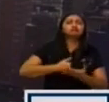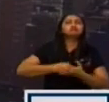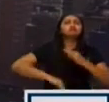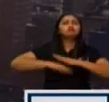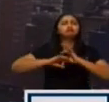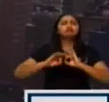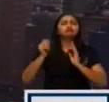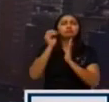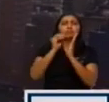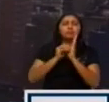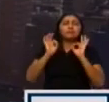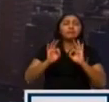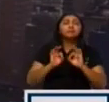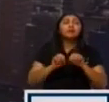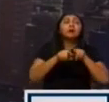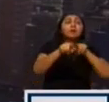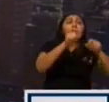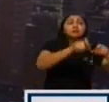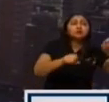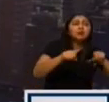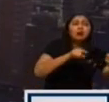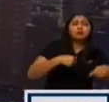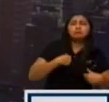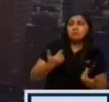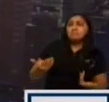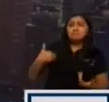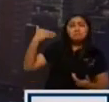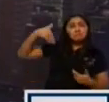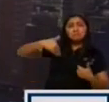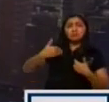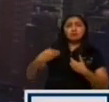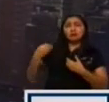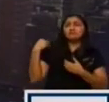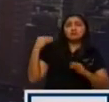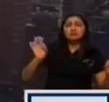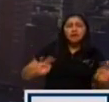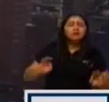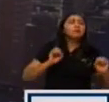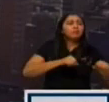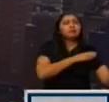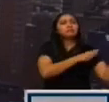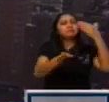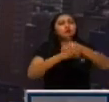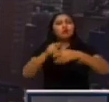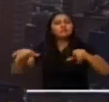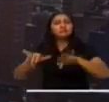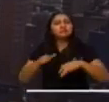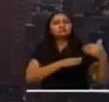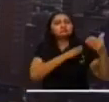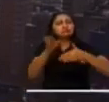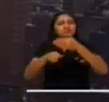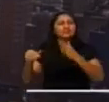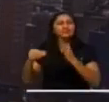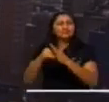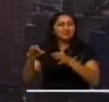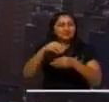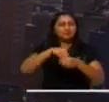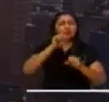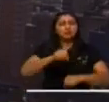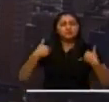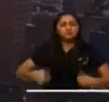personas que no hayan sido encuestadas pueden solicitarlo acercándose a las oficinas de Sisben de sus municipios. Desde Bogotá les informó Paula.